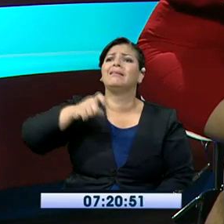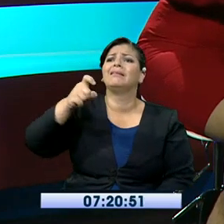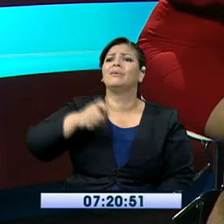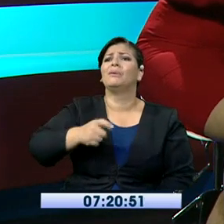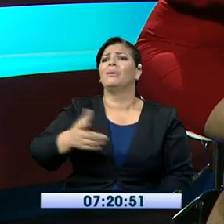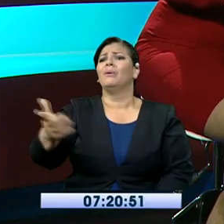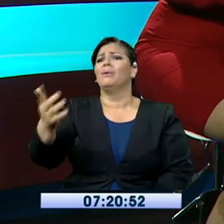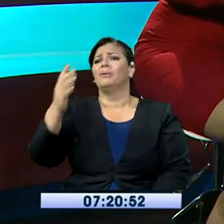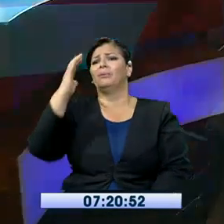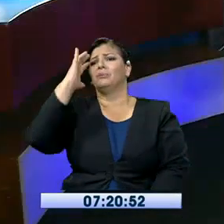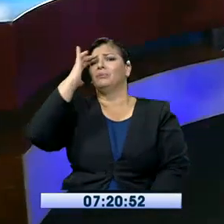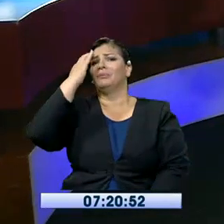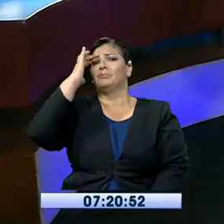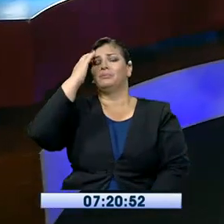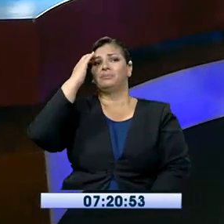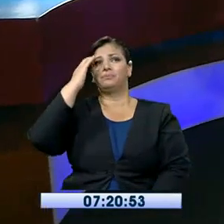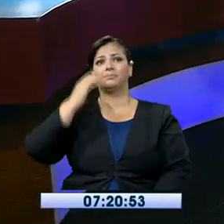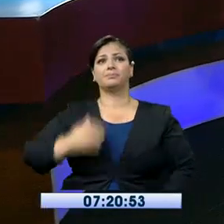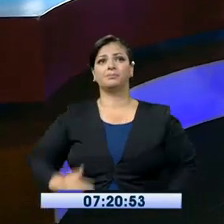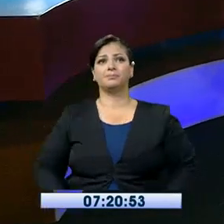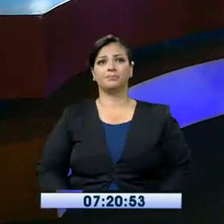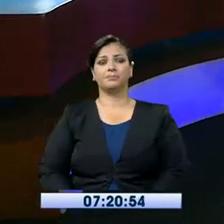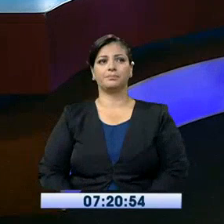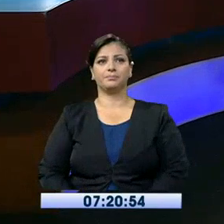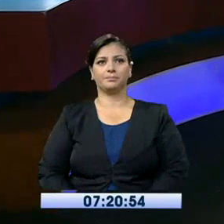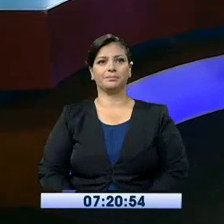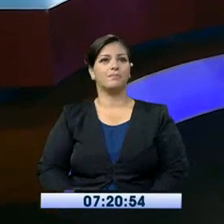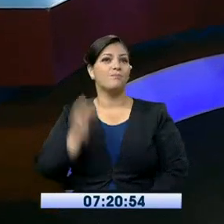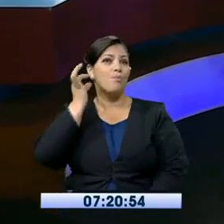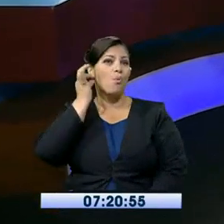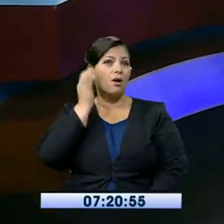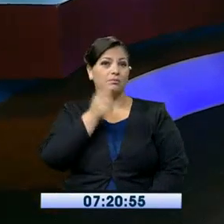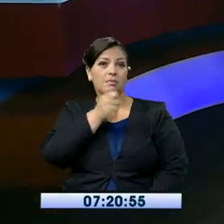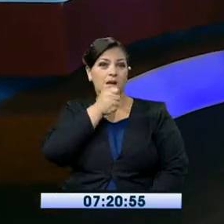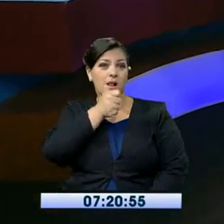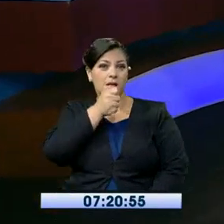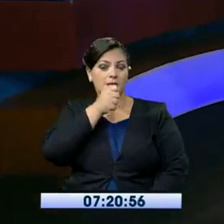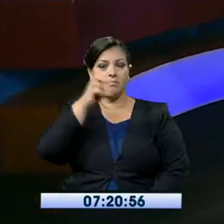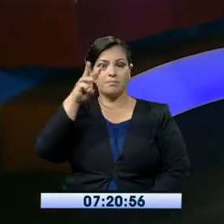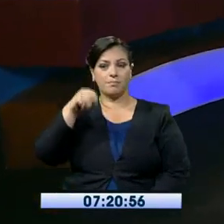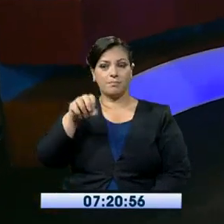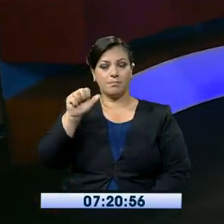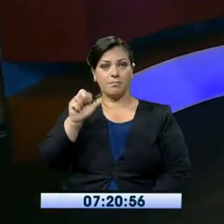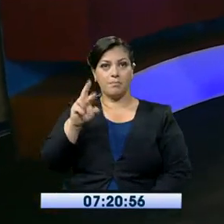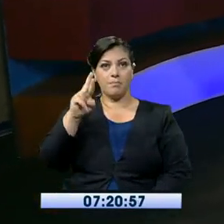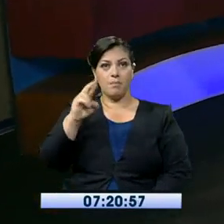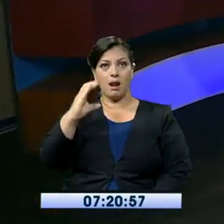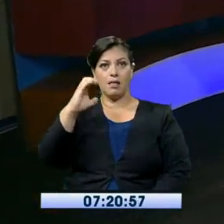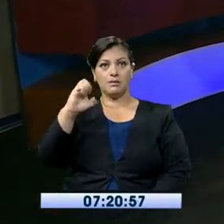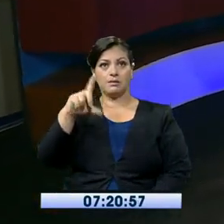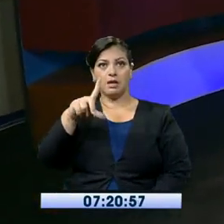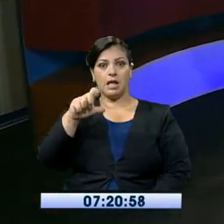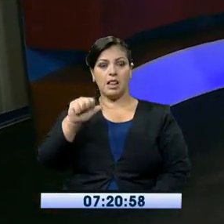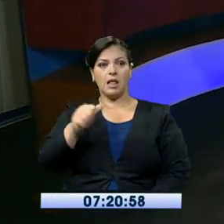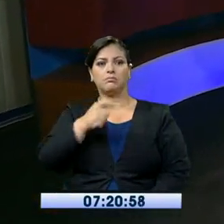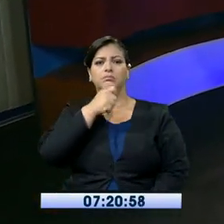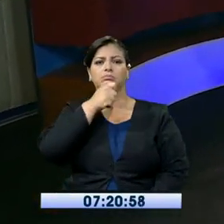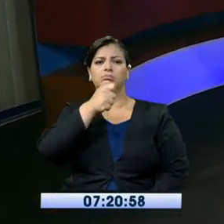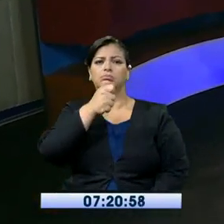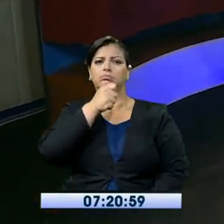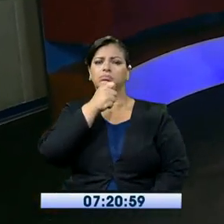muy desorientado y en peligro. Marcela Maquilón conversó con los familiares y nos cuenta acerca del drama que